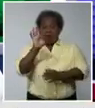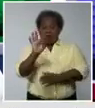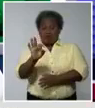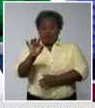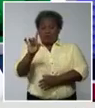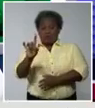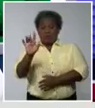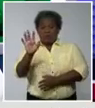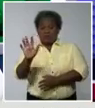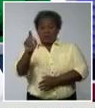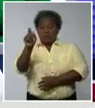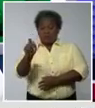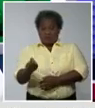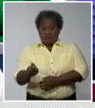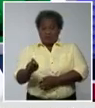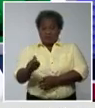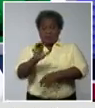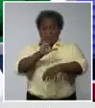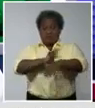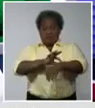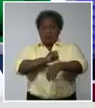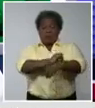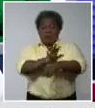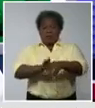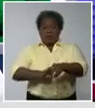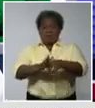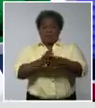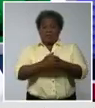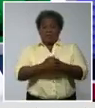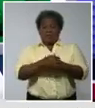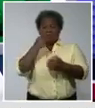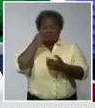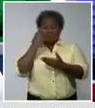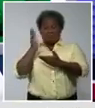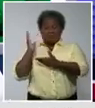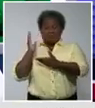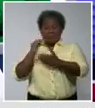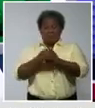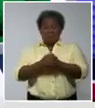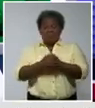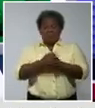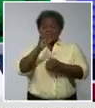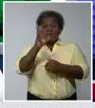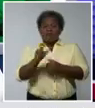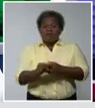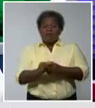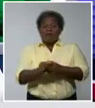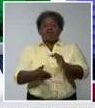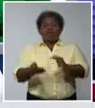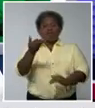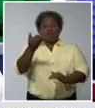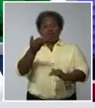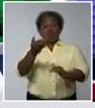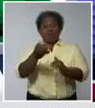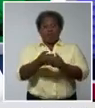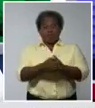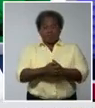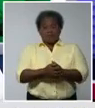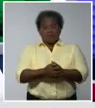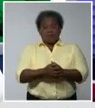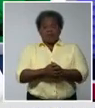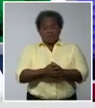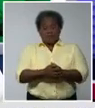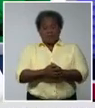381.895 personas con COVID-19. Como se ve, una cifra todavía alta que además no